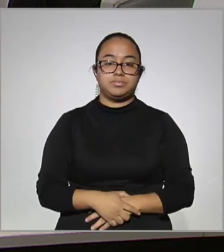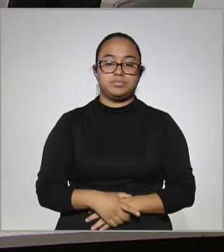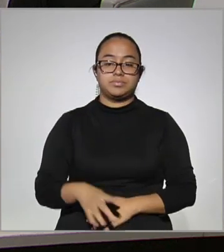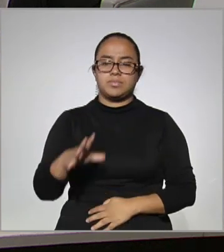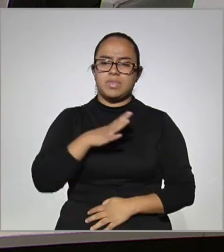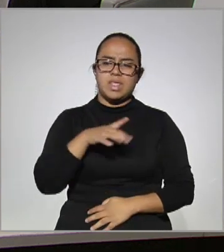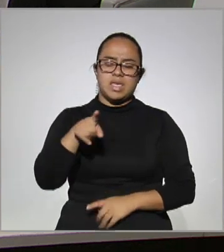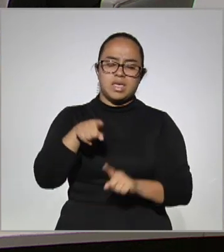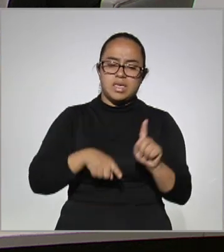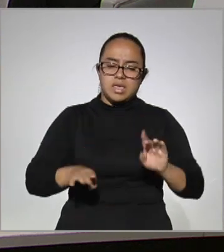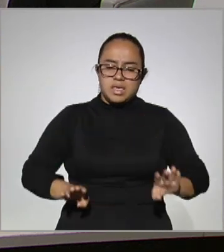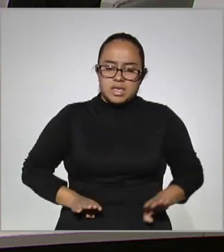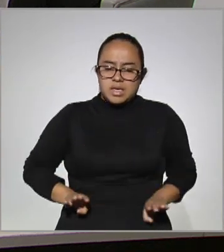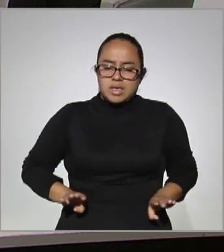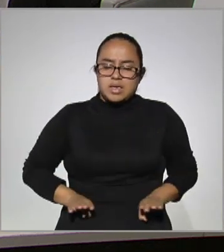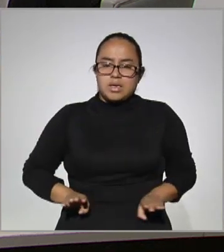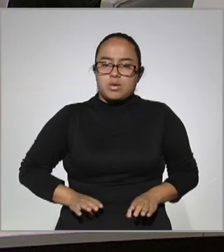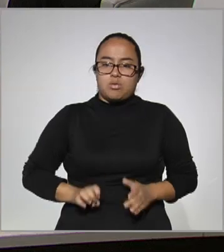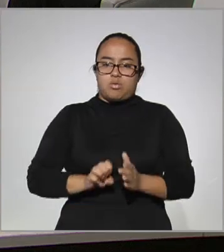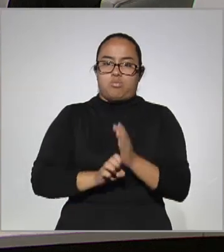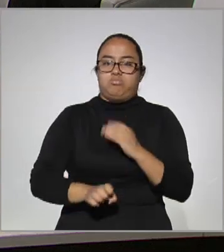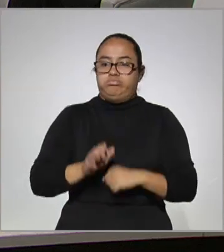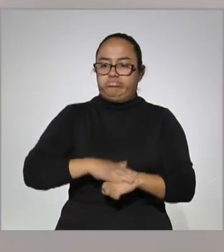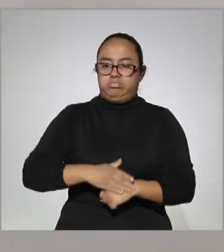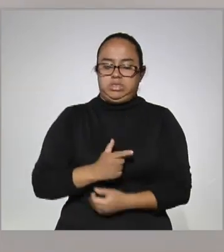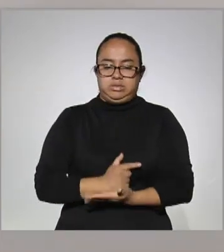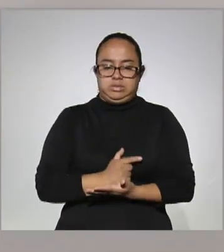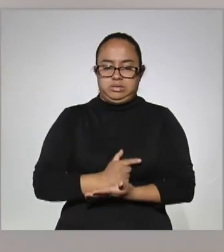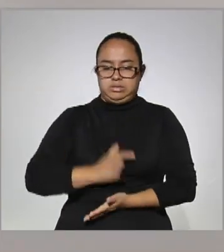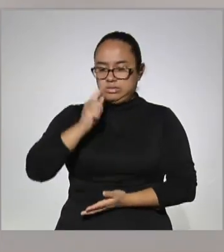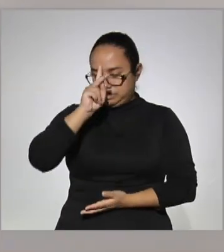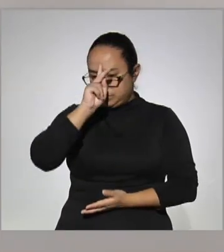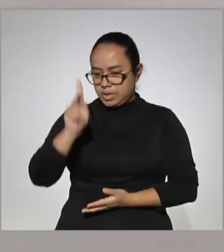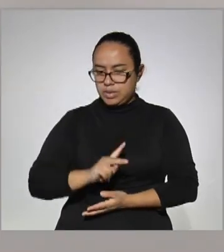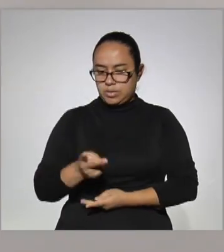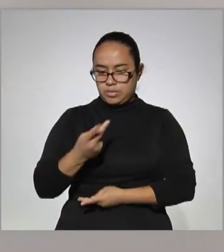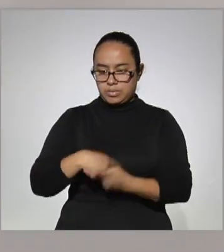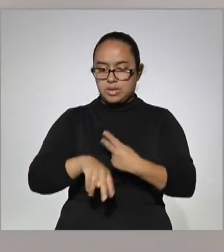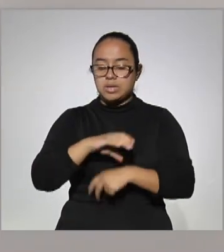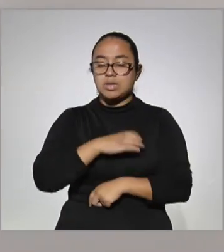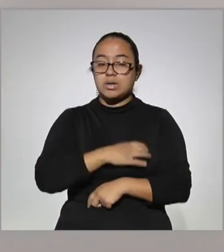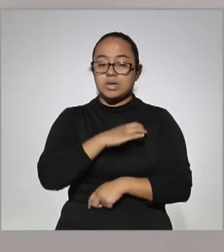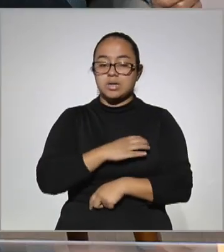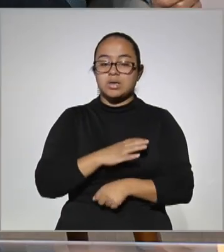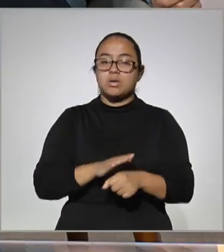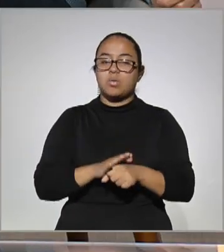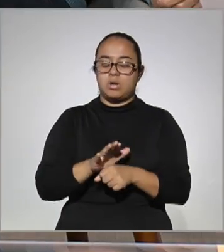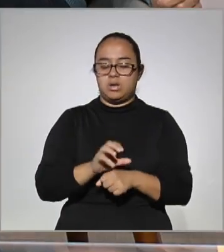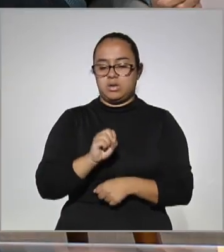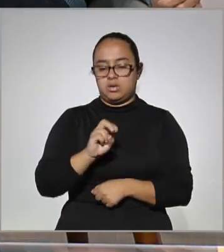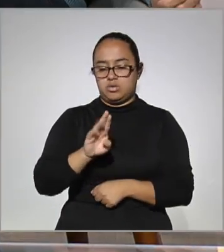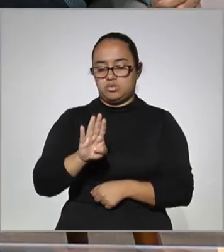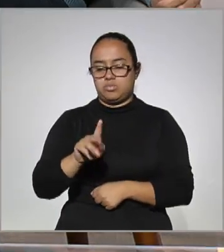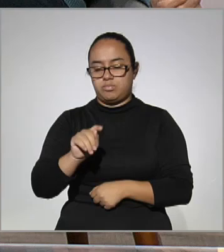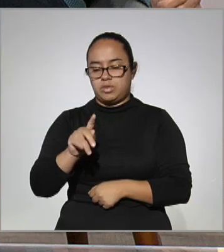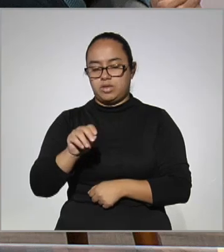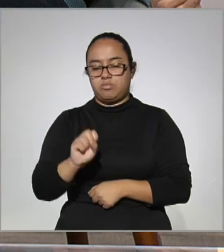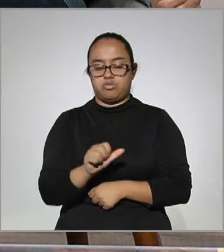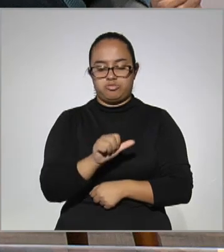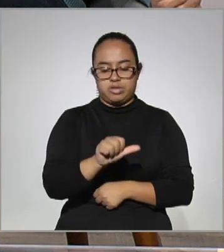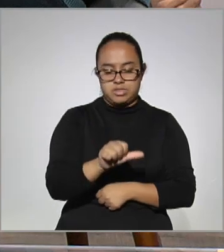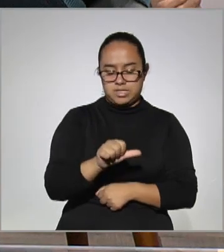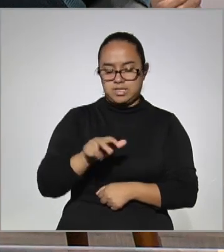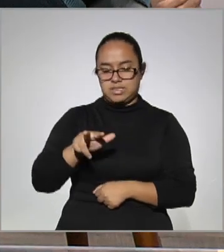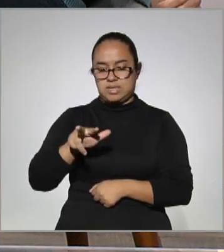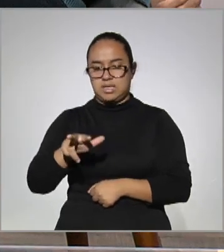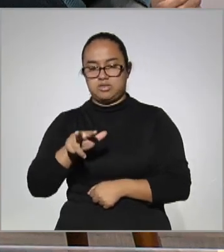una característica de ser agresivos y de causar cáncer son unos subtipos llamados 16 y 18 que